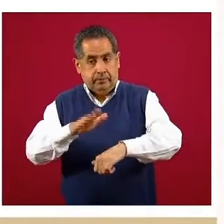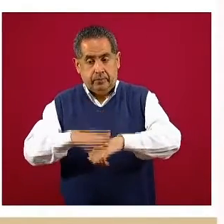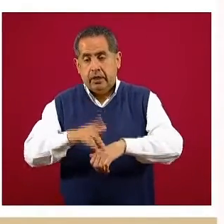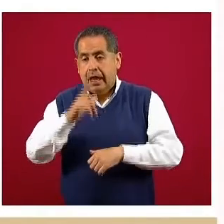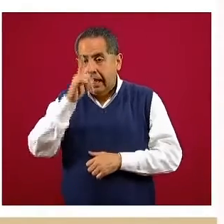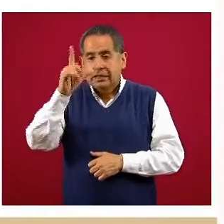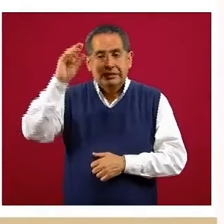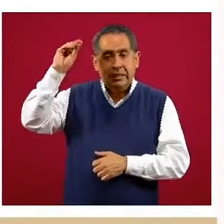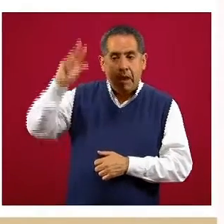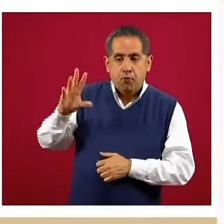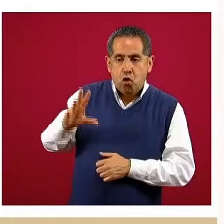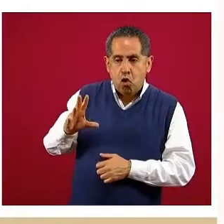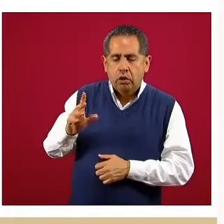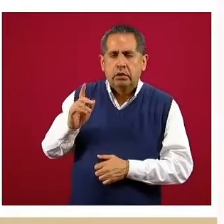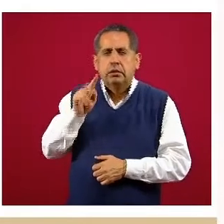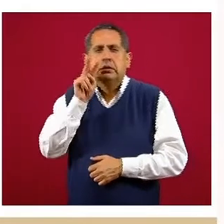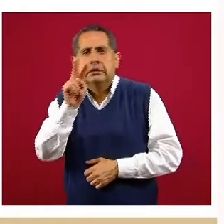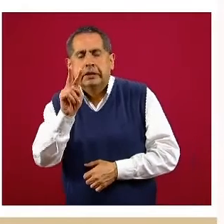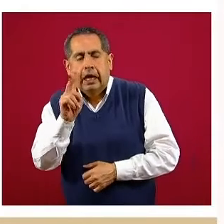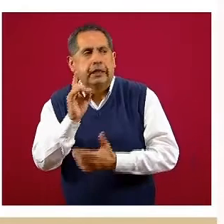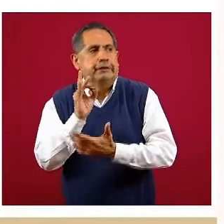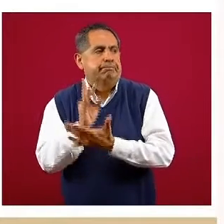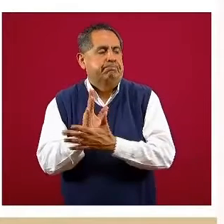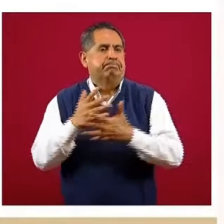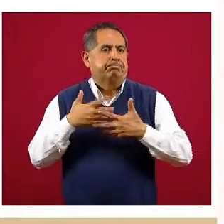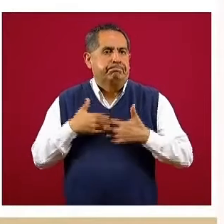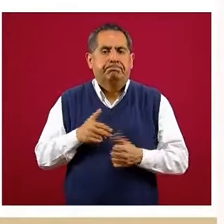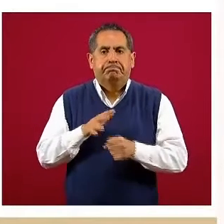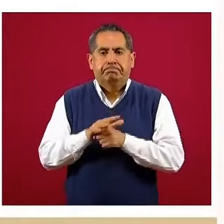comunitaria y todo una articulación